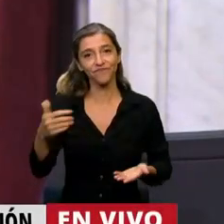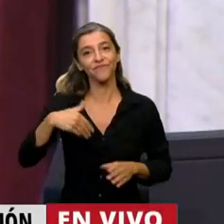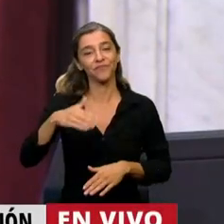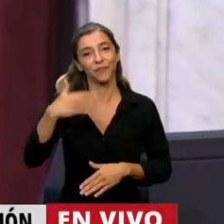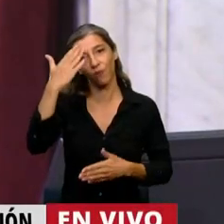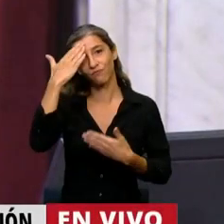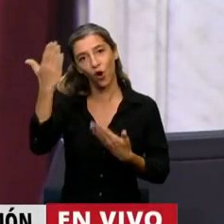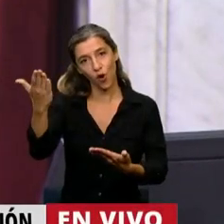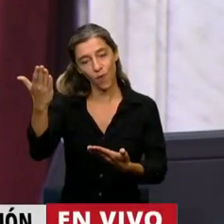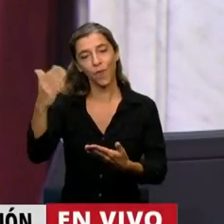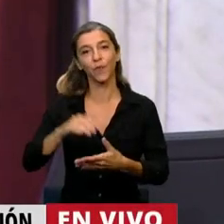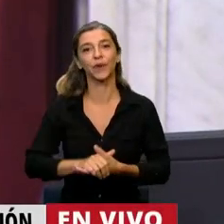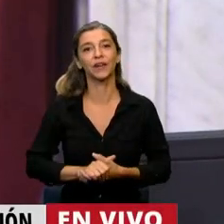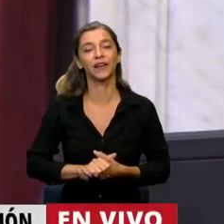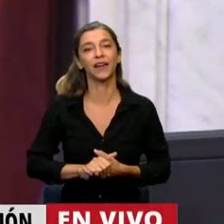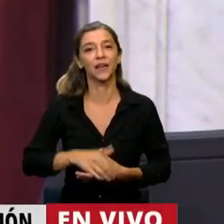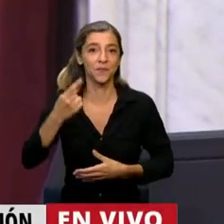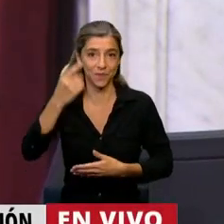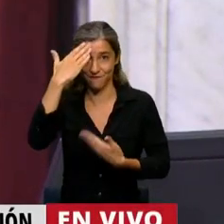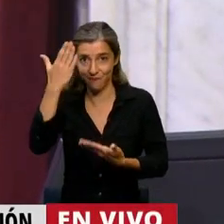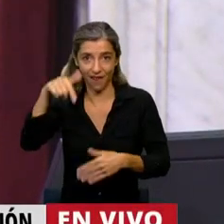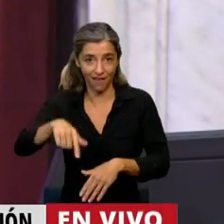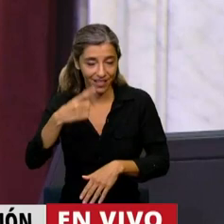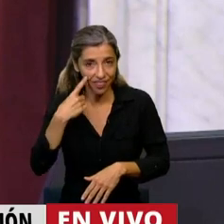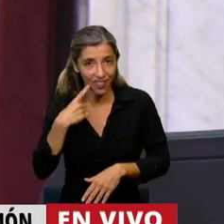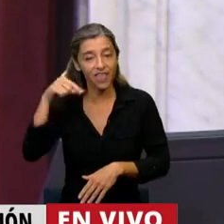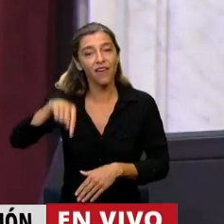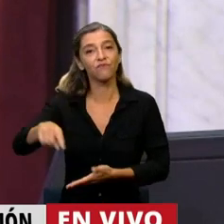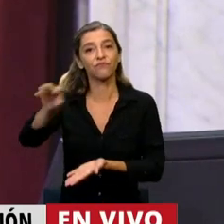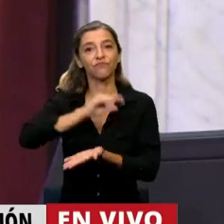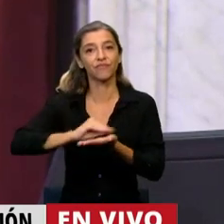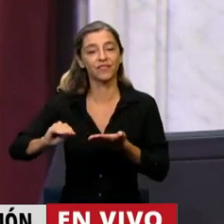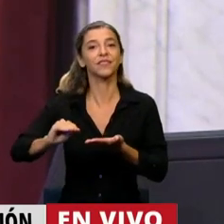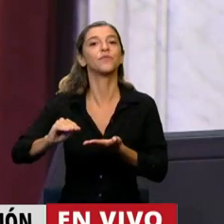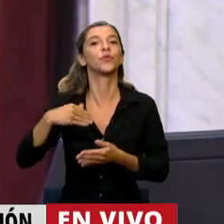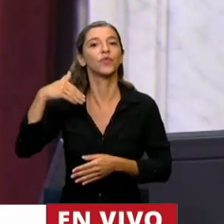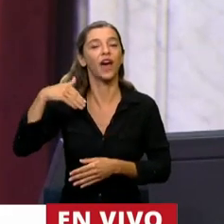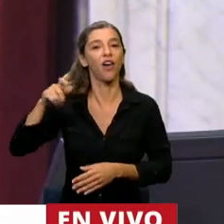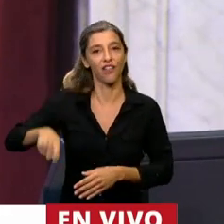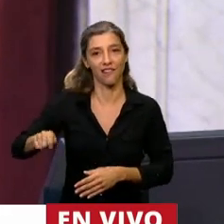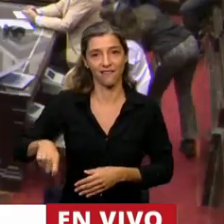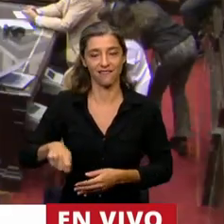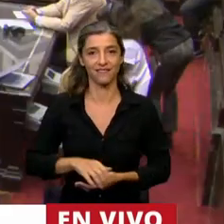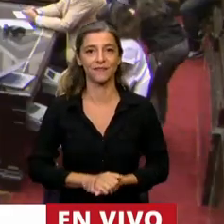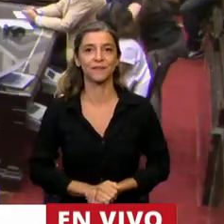un homenaje. El primero del día tiene la palabra el señor diputado Mario Raúl Negri.